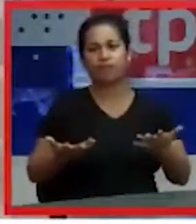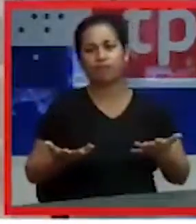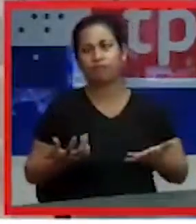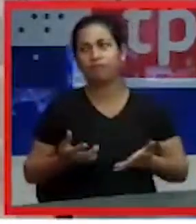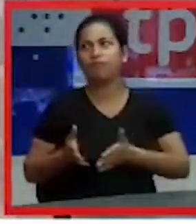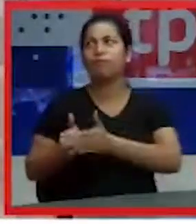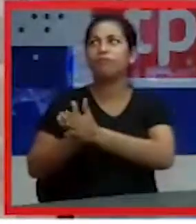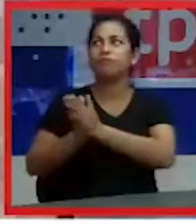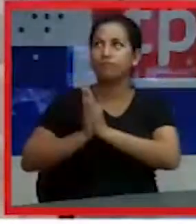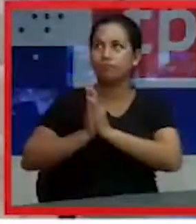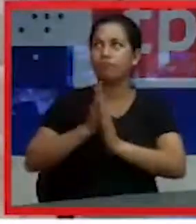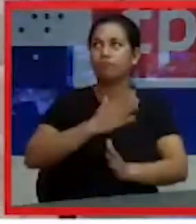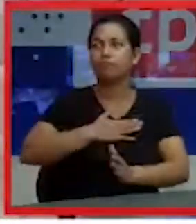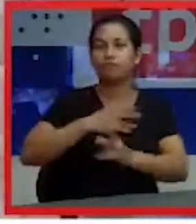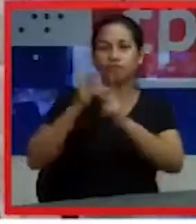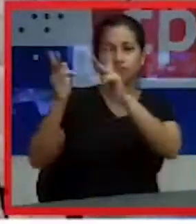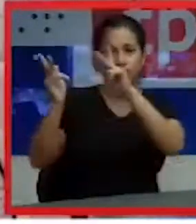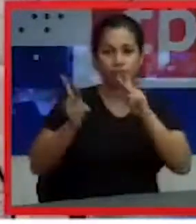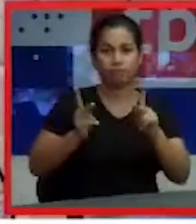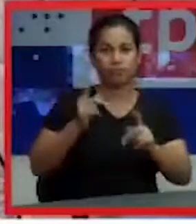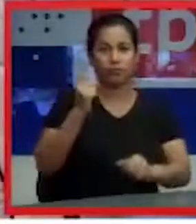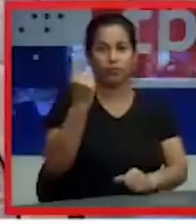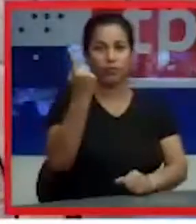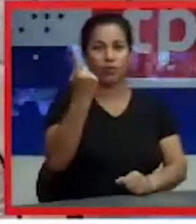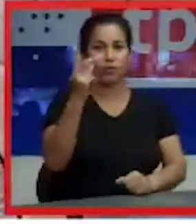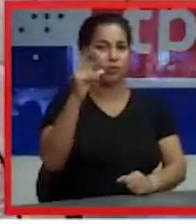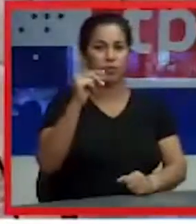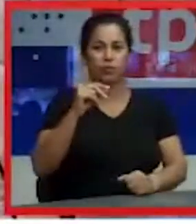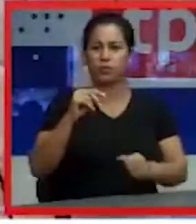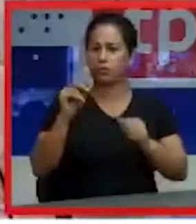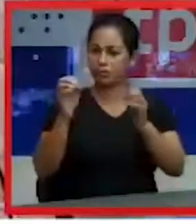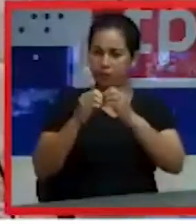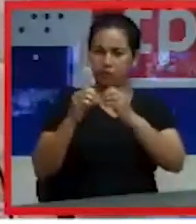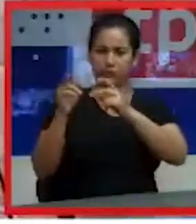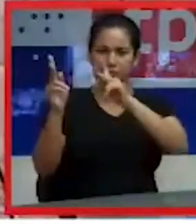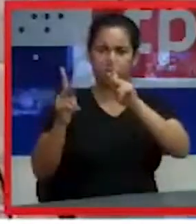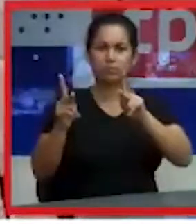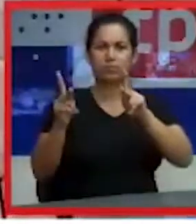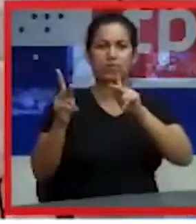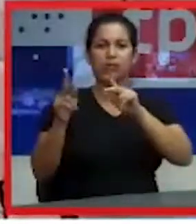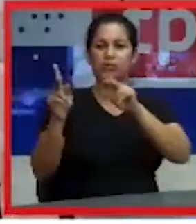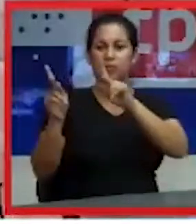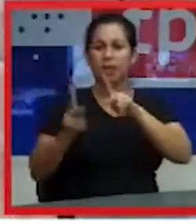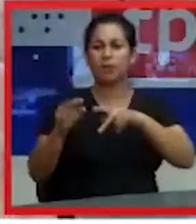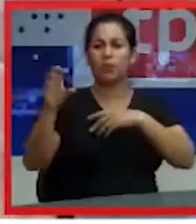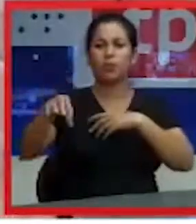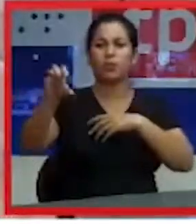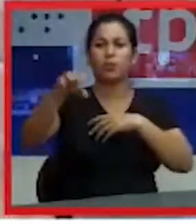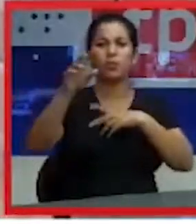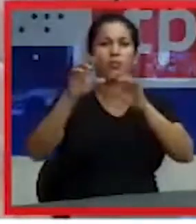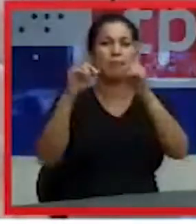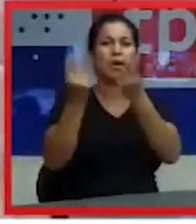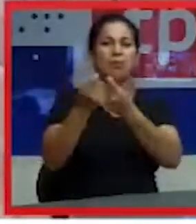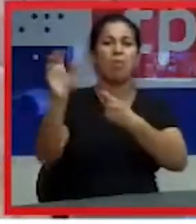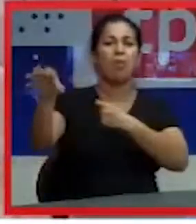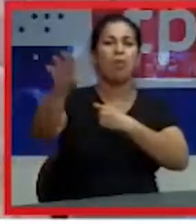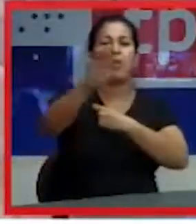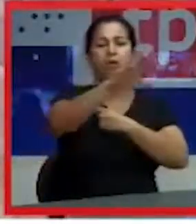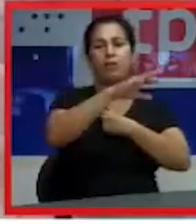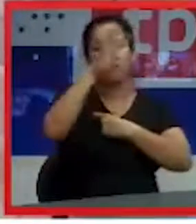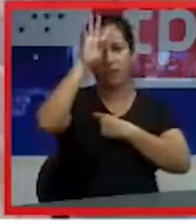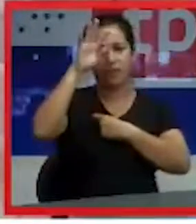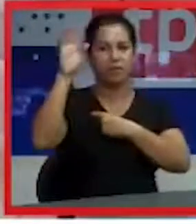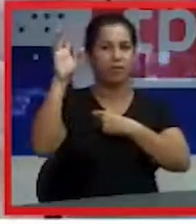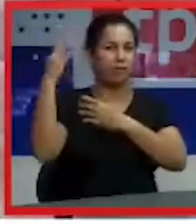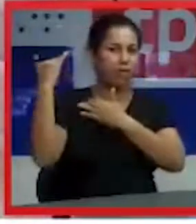en el departamento de PANDO, sino a nivel nacional estamos mal. Y hemos pedido a gritos, pidiendo